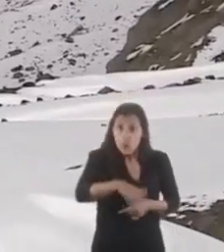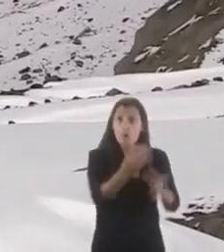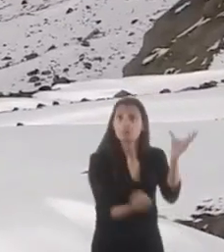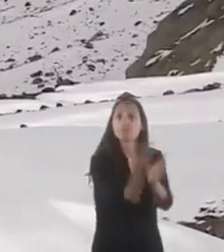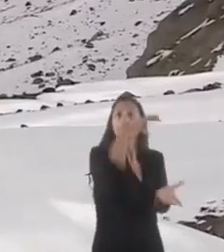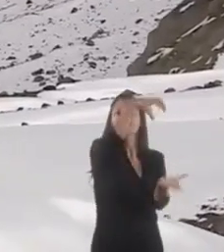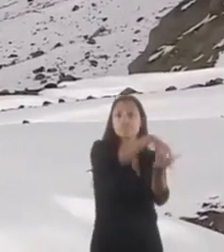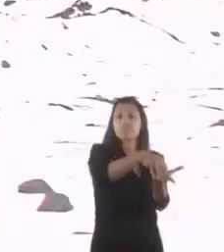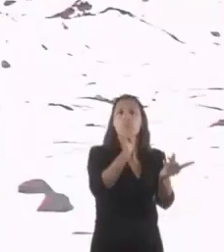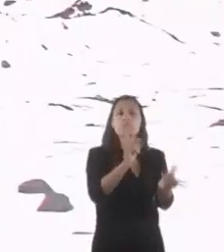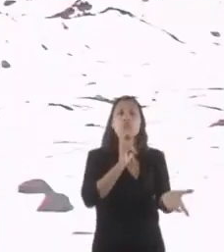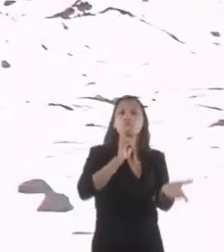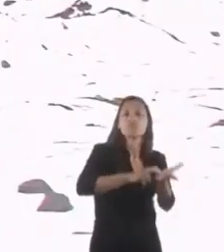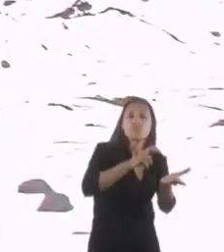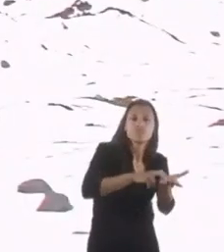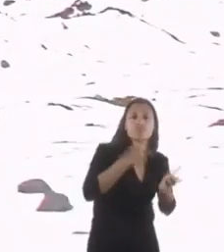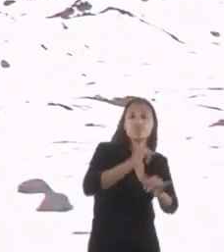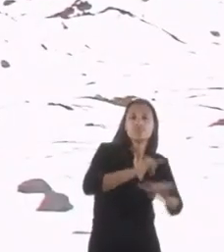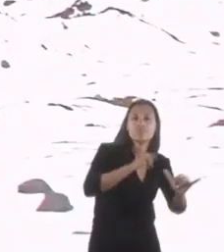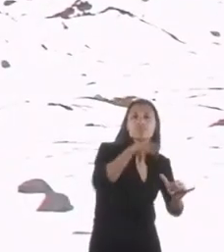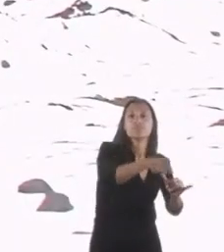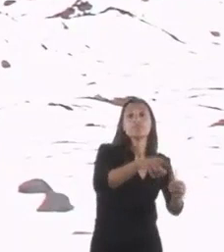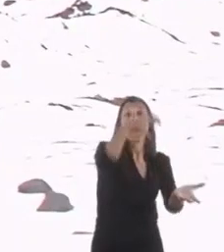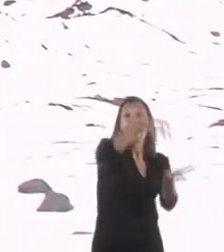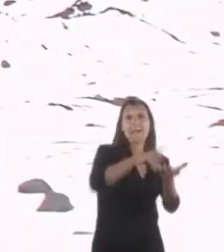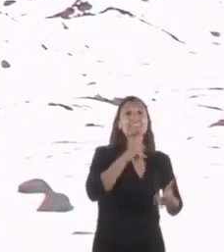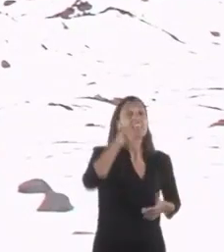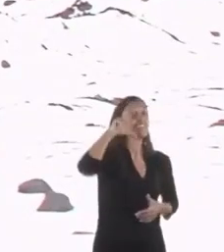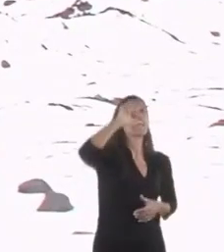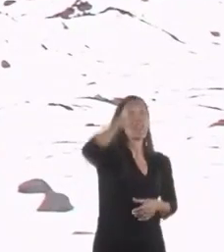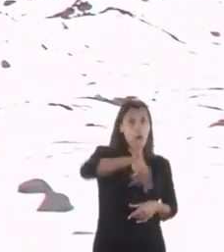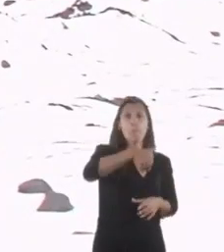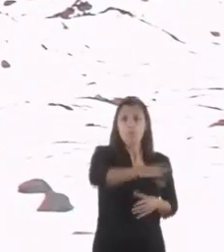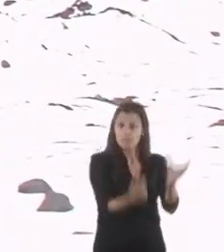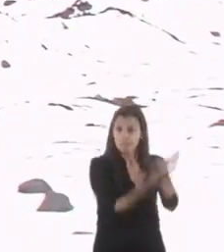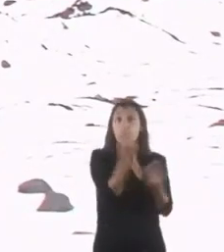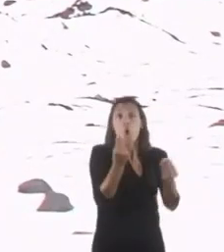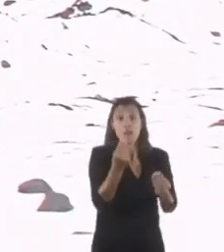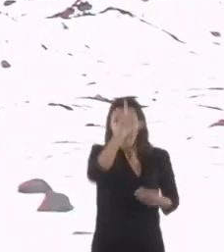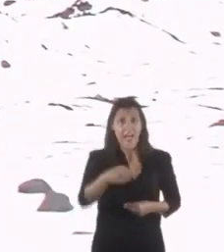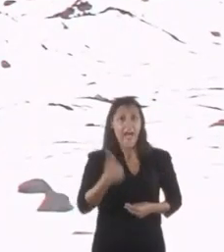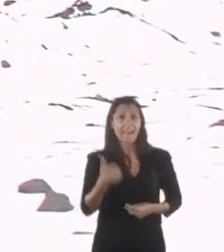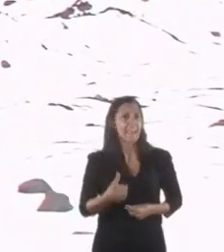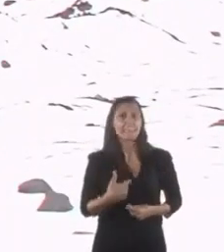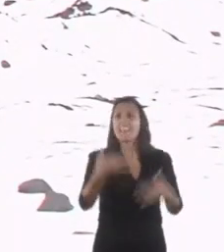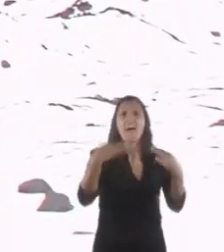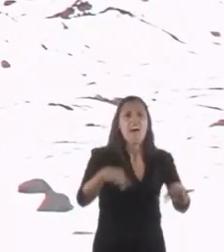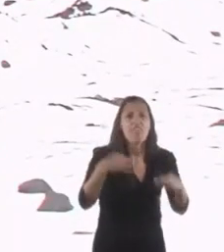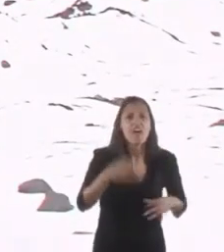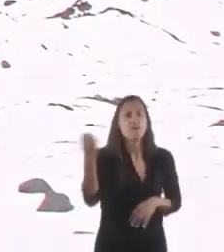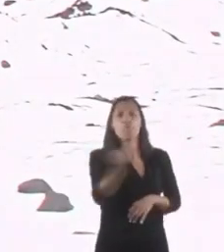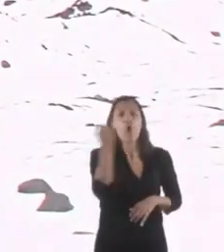una corresponsalía antártica itinerante de la agencia TELAM, porque a la Argentina le tiene que